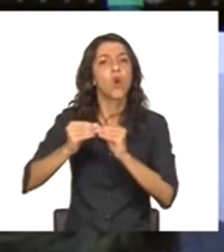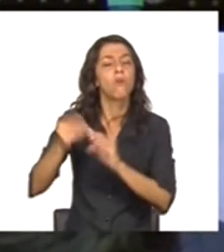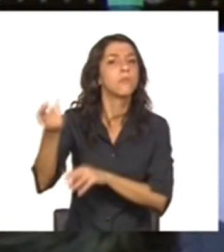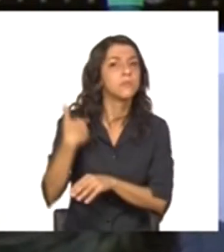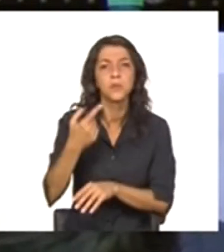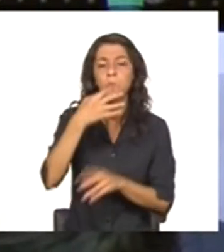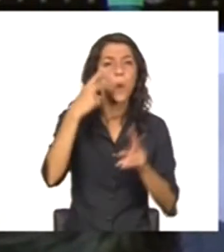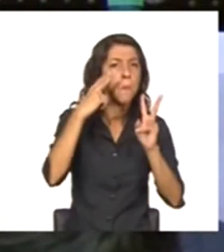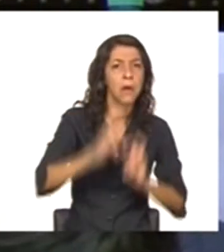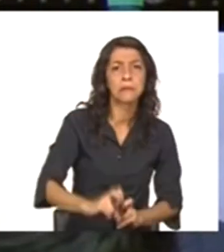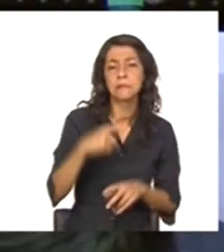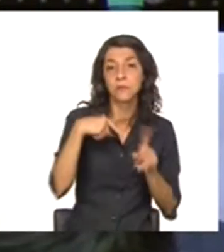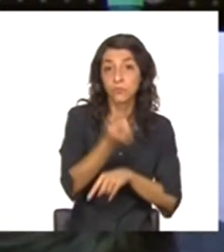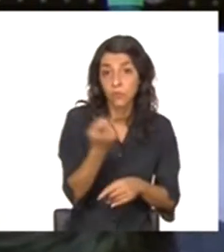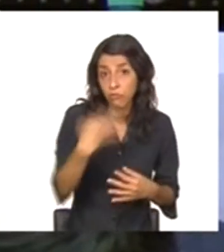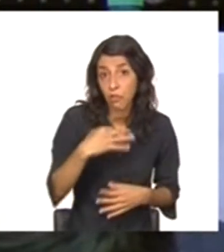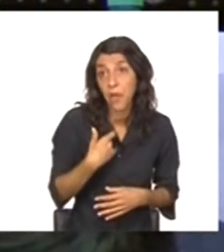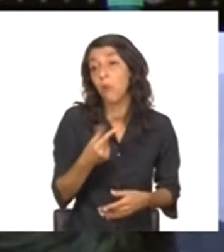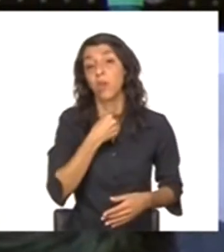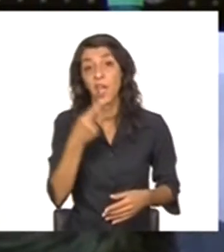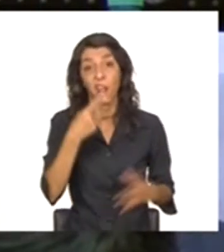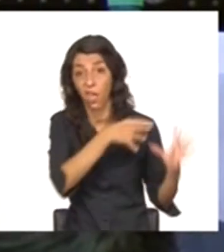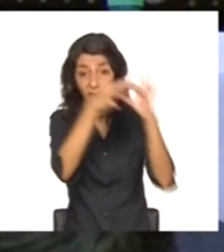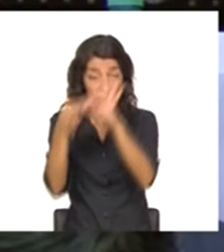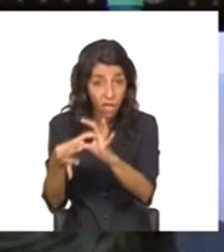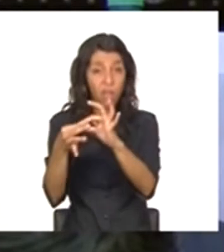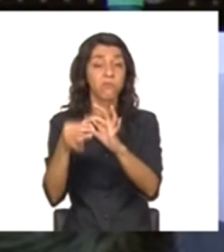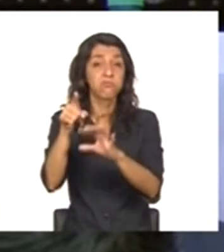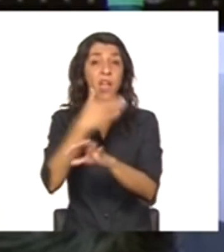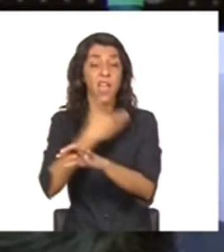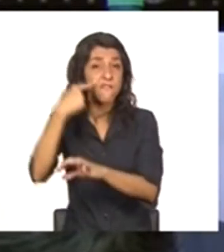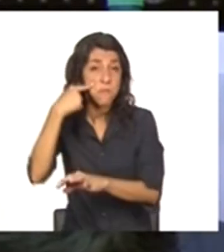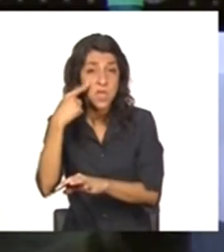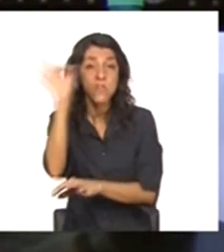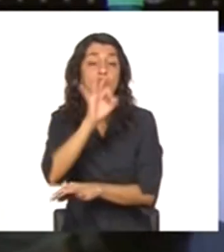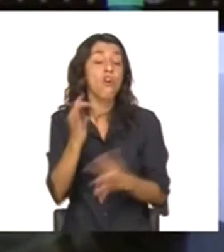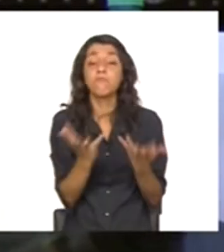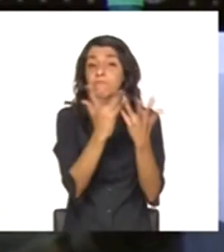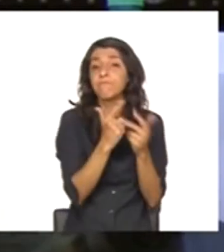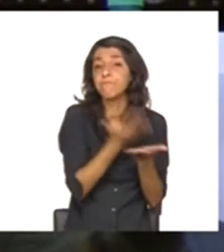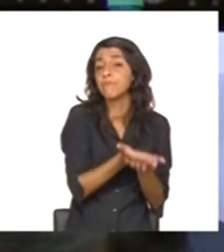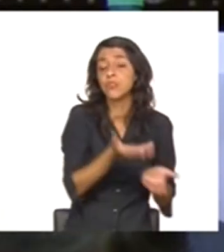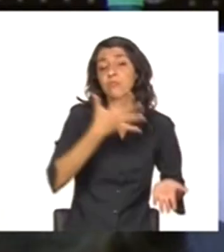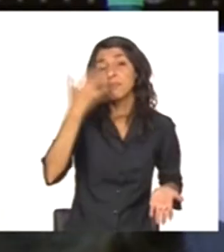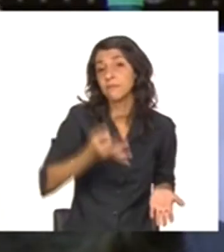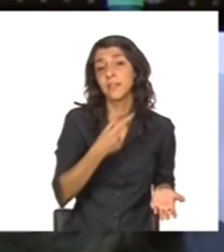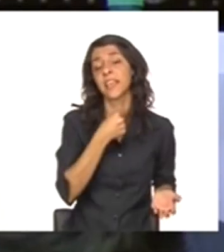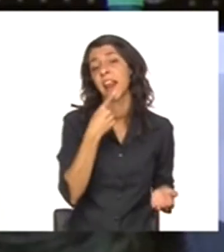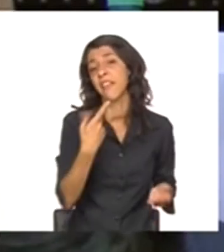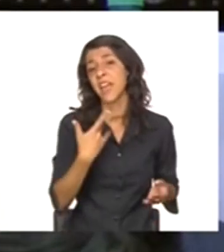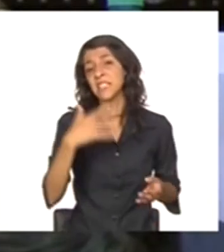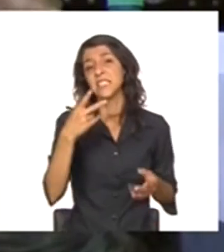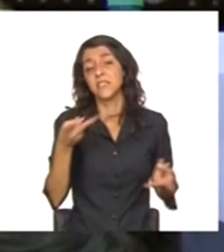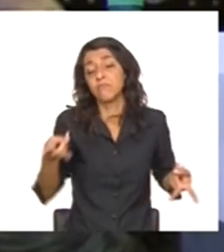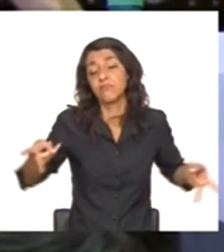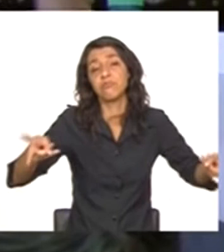tener que ver con alinearse con el FMI, pero nosotros sabemos muy bien que este proyecto está orientado a hacer caja para tapar los agujeros